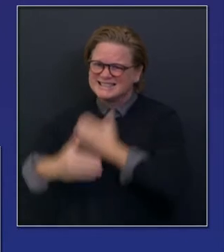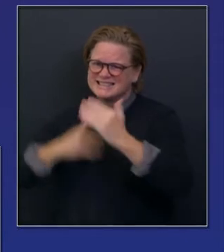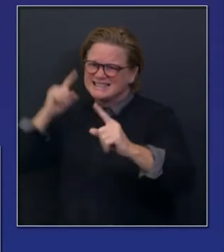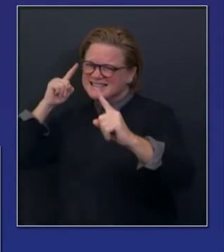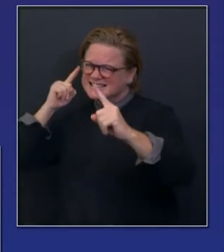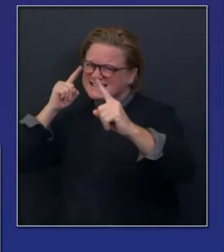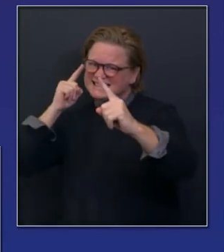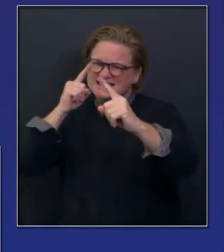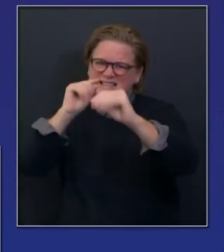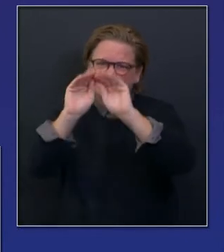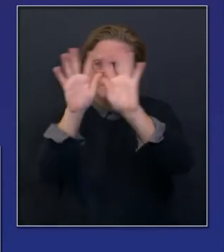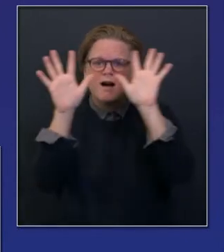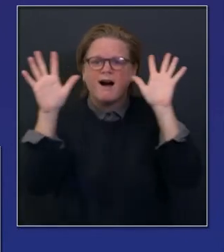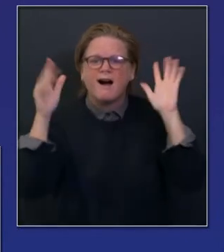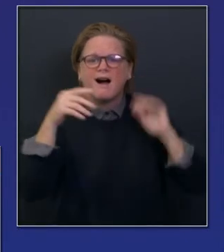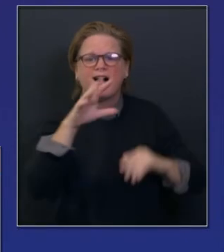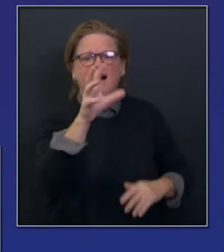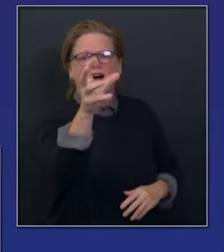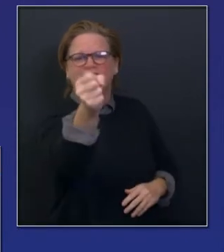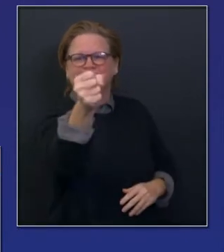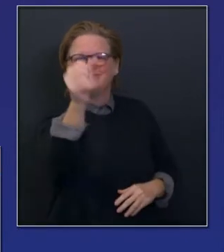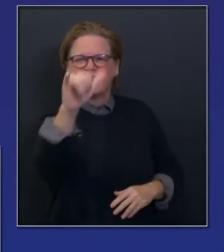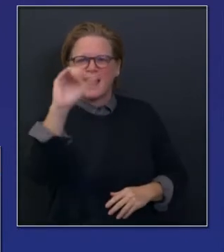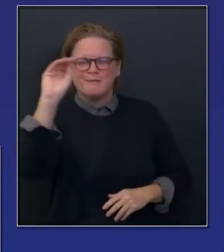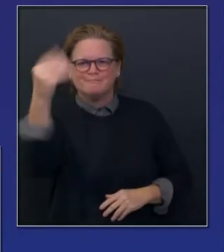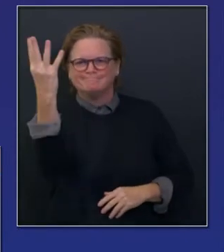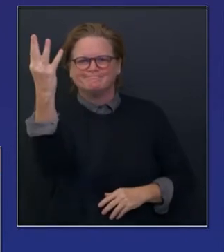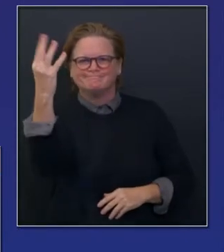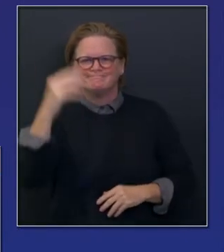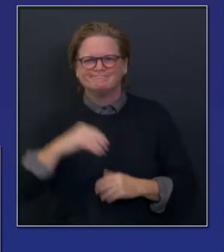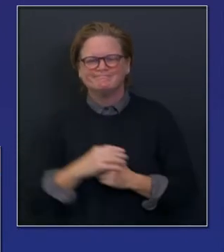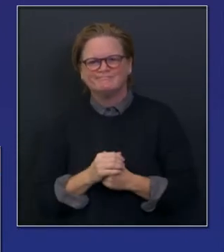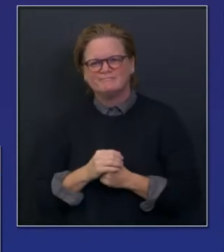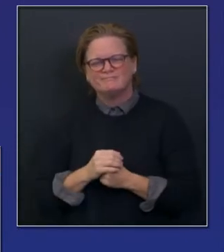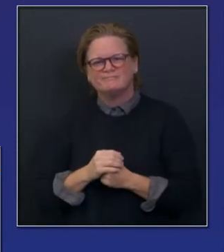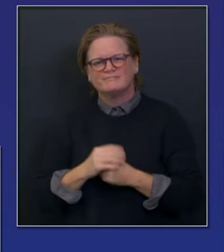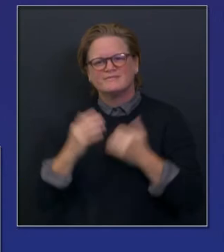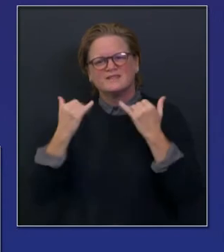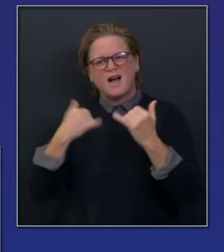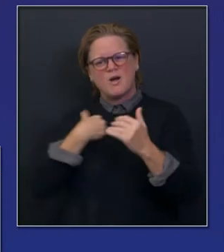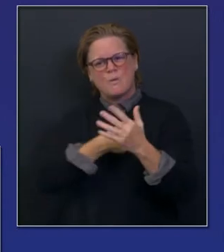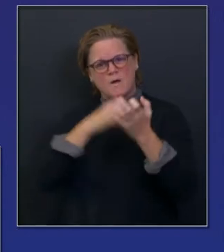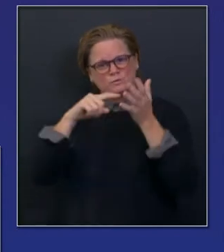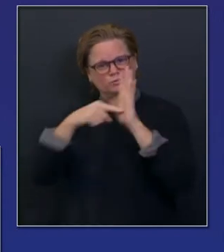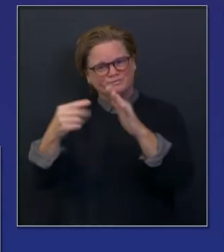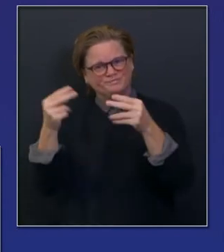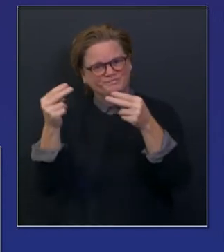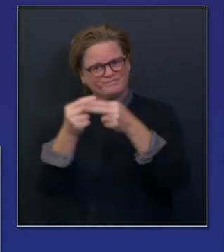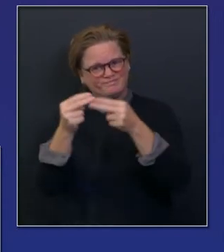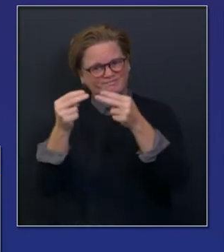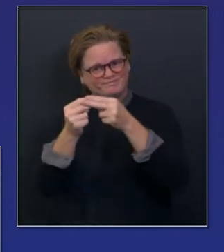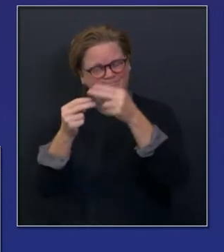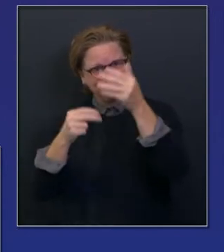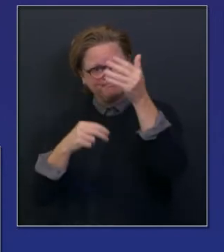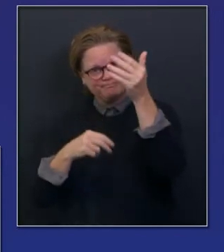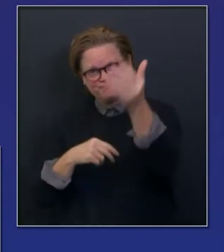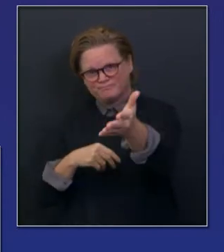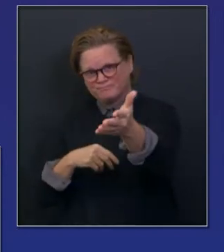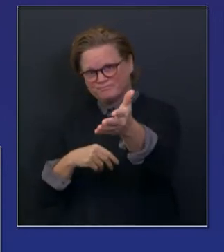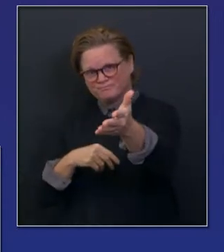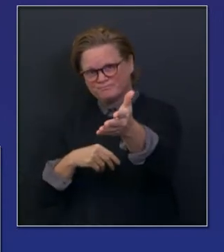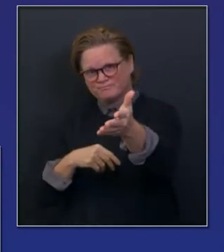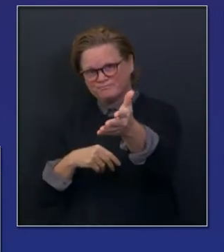estamos pasando por el momento más intenso, urgente, desde que inició la pandemia. Y les voy a reiterar por qué. Pueden ver aquí las cifras de